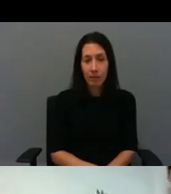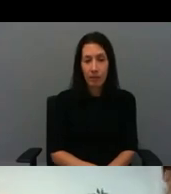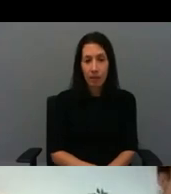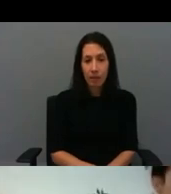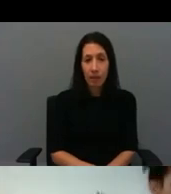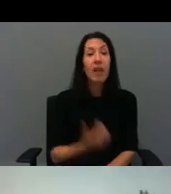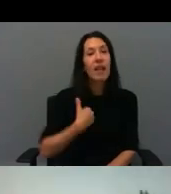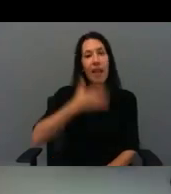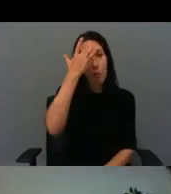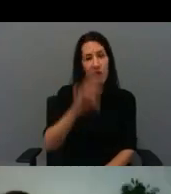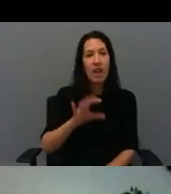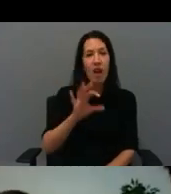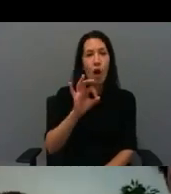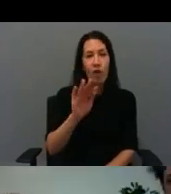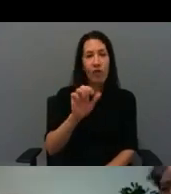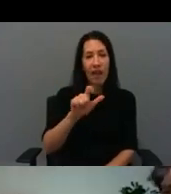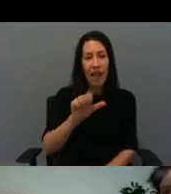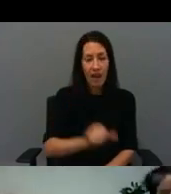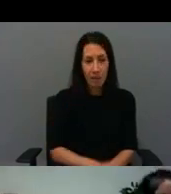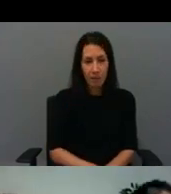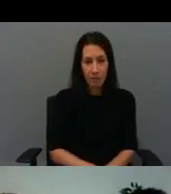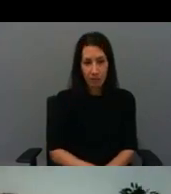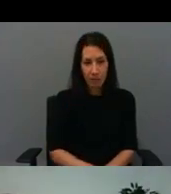A ver, ya tenemos a Ofelia.